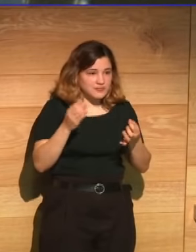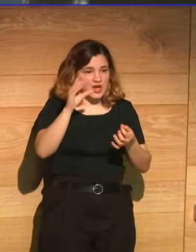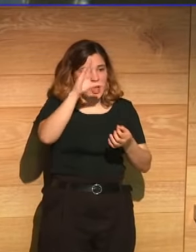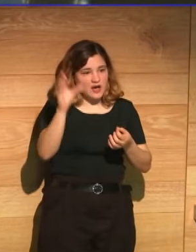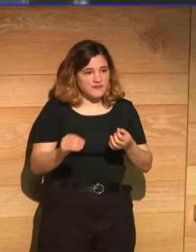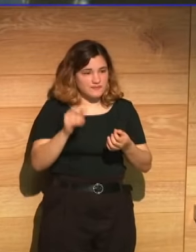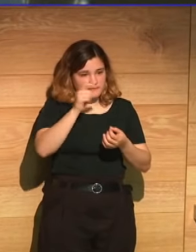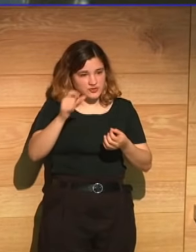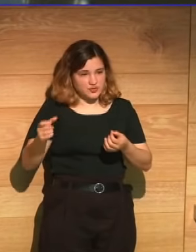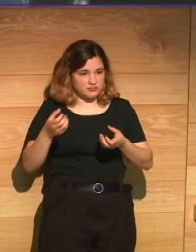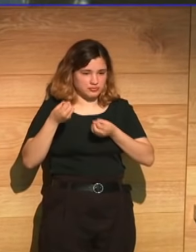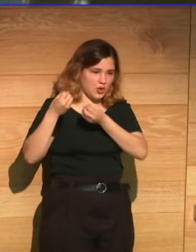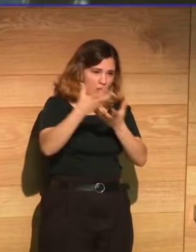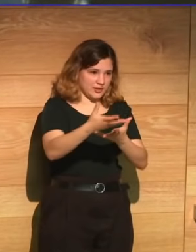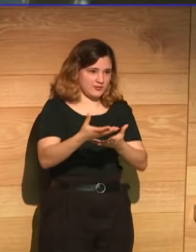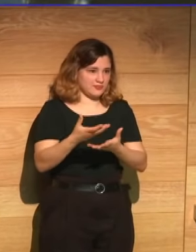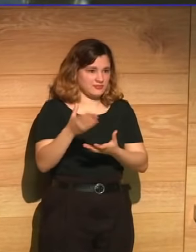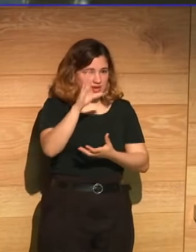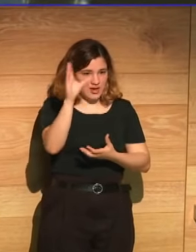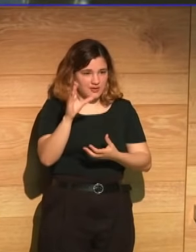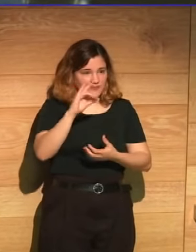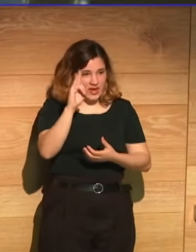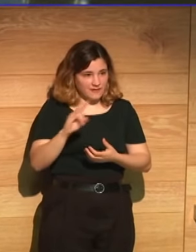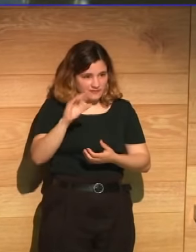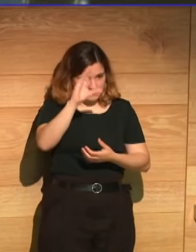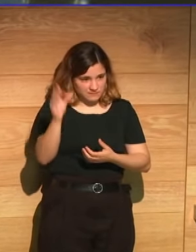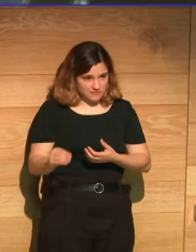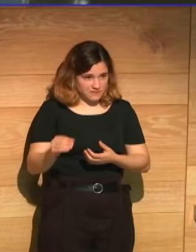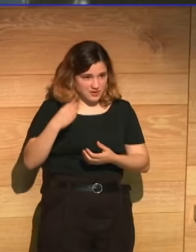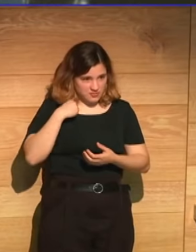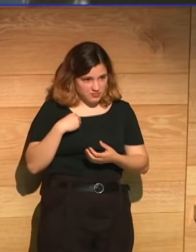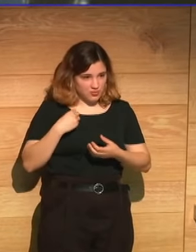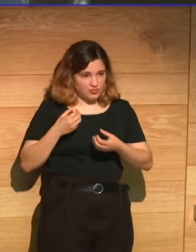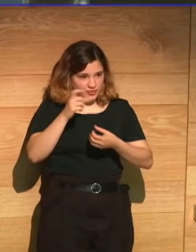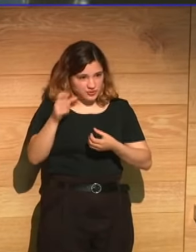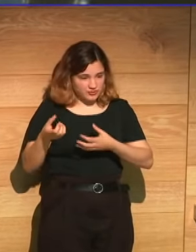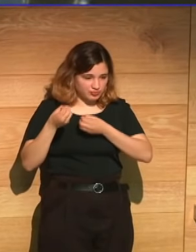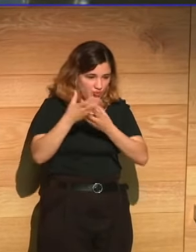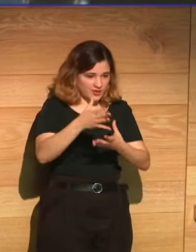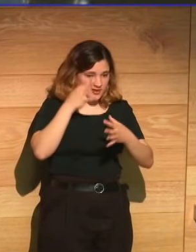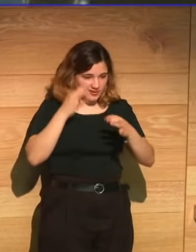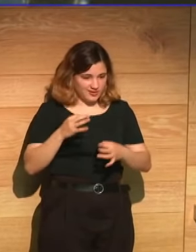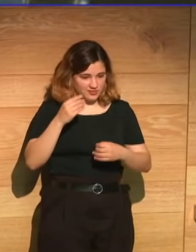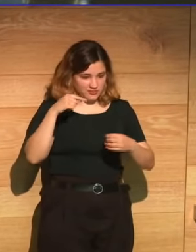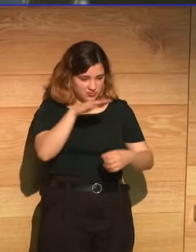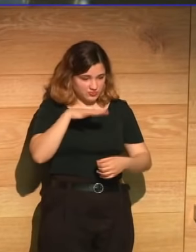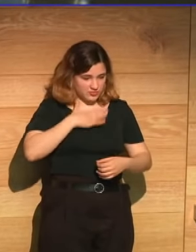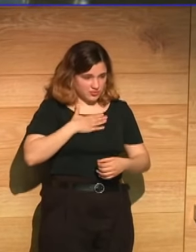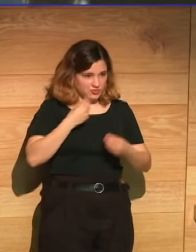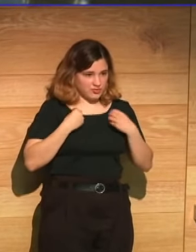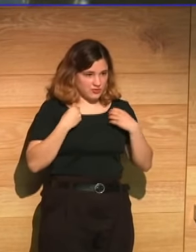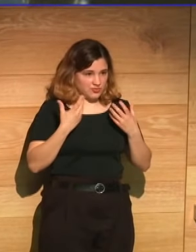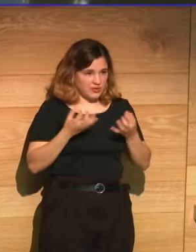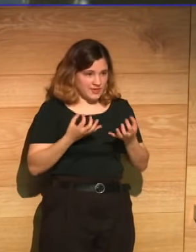como decía también Lola. Es decir, que los propios africanos cuenten la realidad de su continente. Y es una manera de que nos